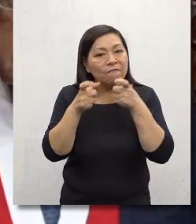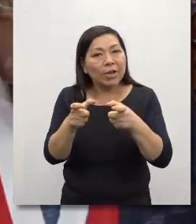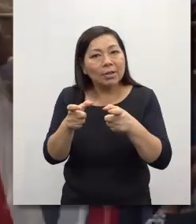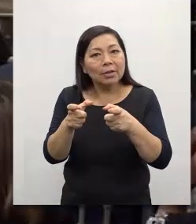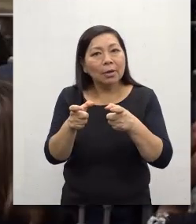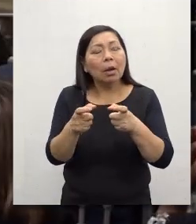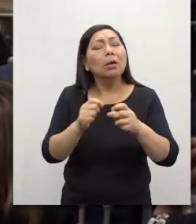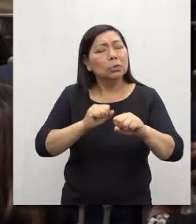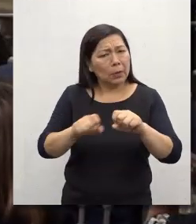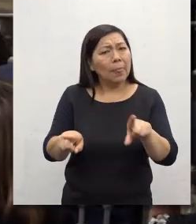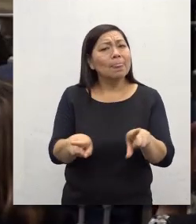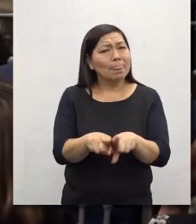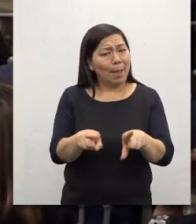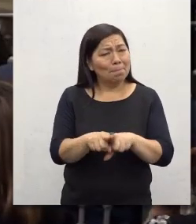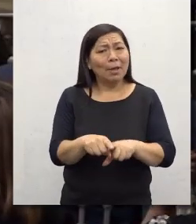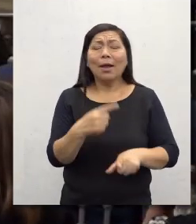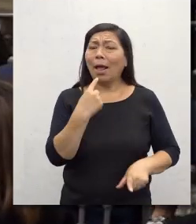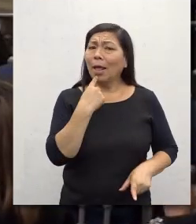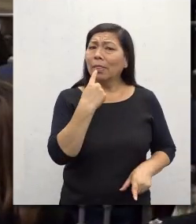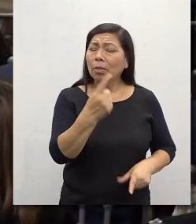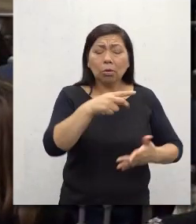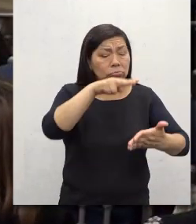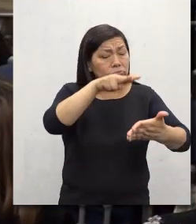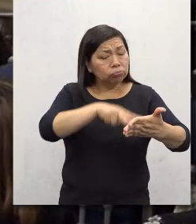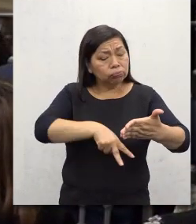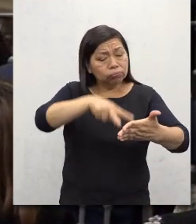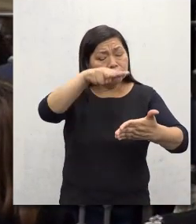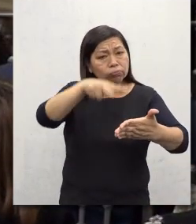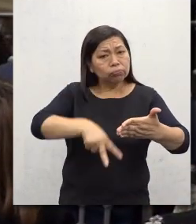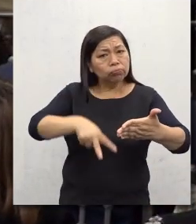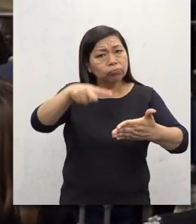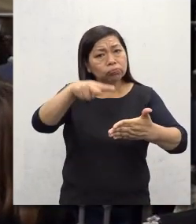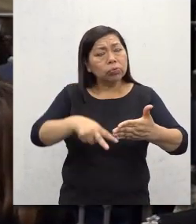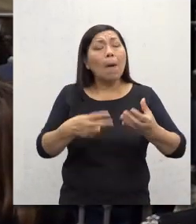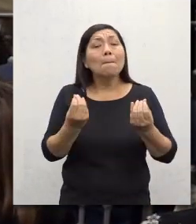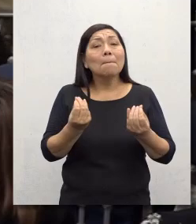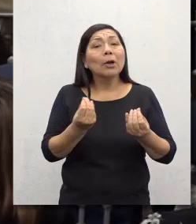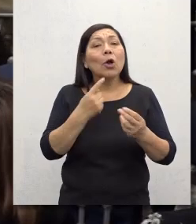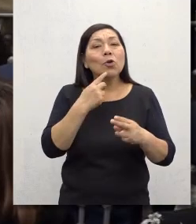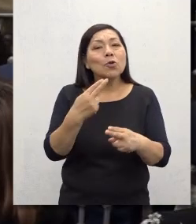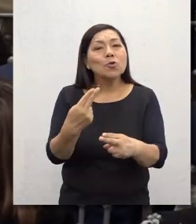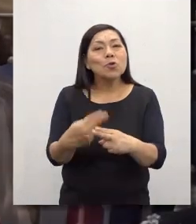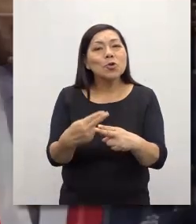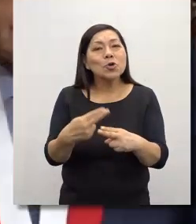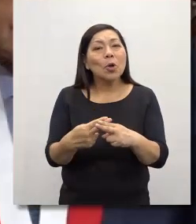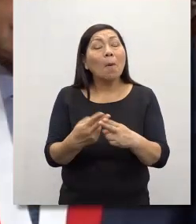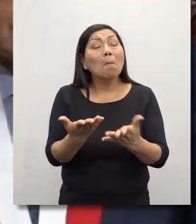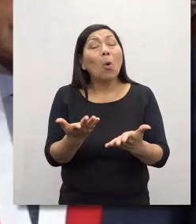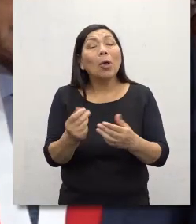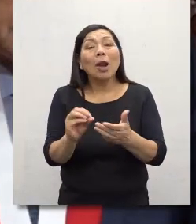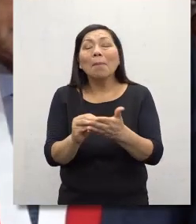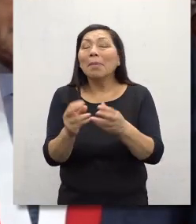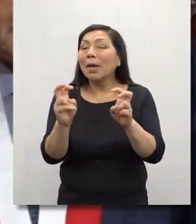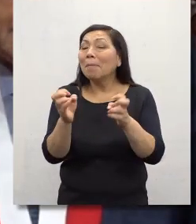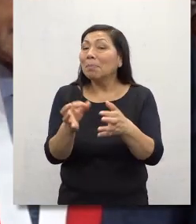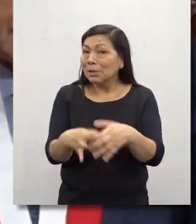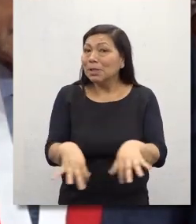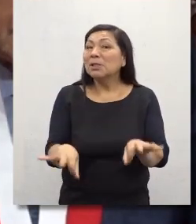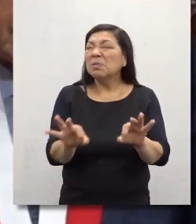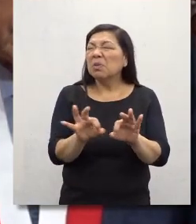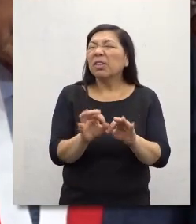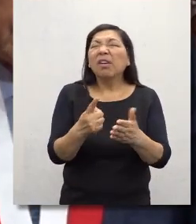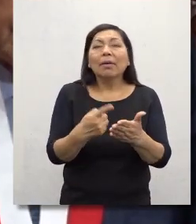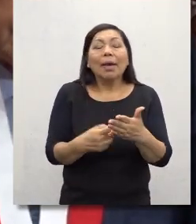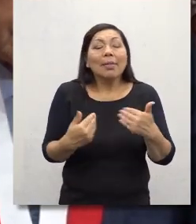a criticarnos. También propuso revisar el enfoque para calificar los denominados casos emblemáticos. Que